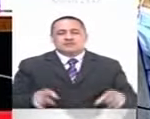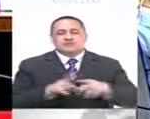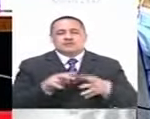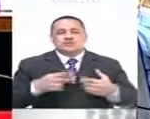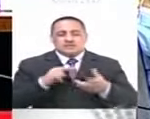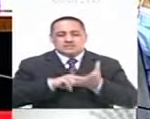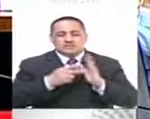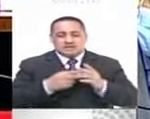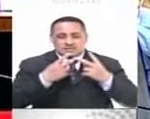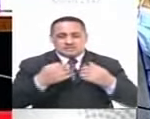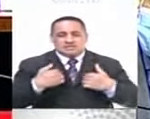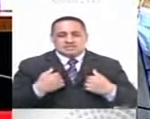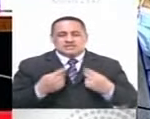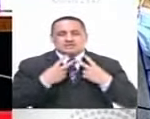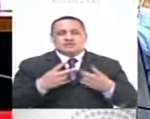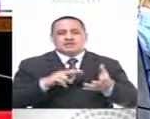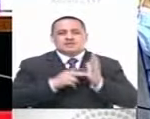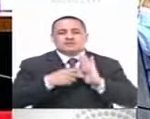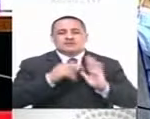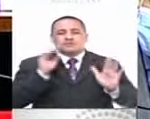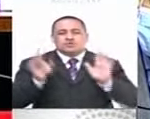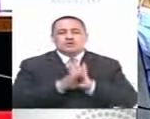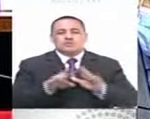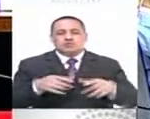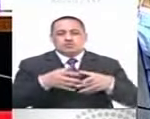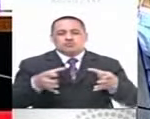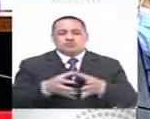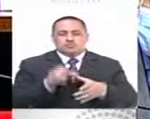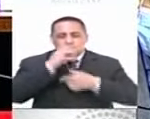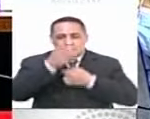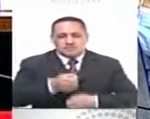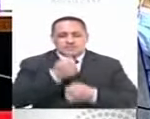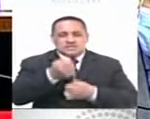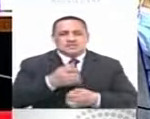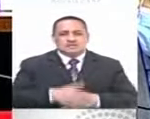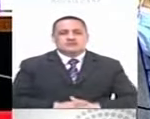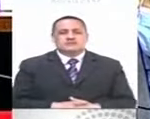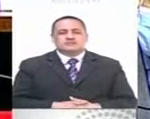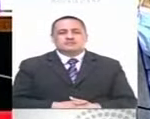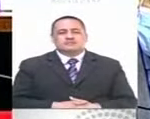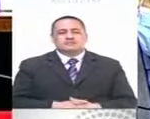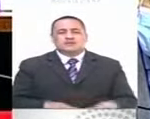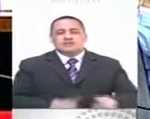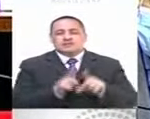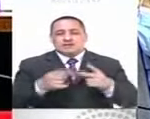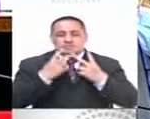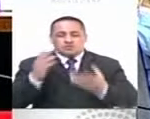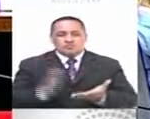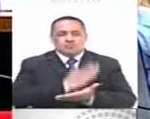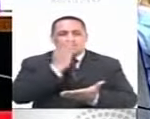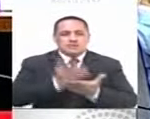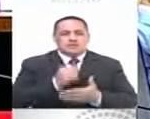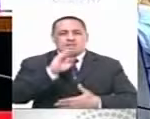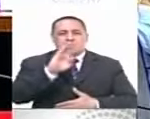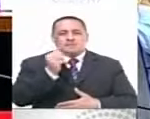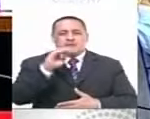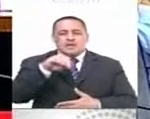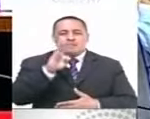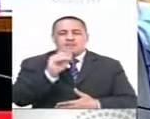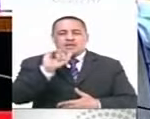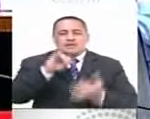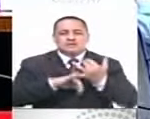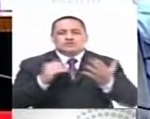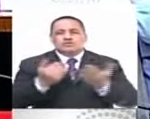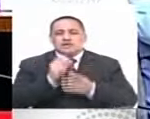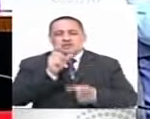tiene. Y eso se refiere al sector de energía y minas. En este momento hay un problema en Las Bambas. Está la